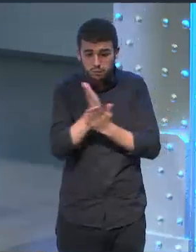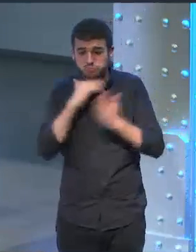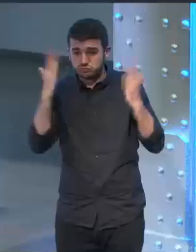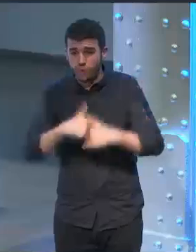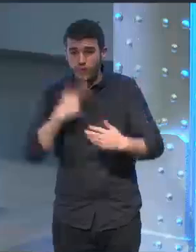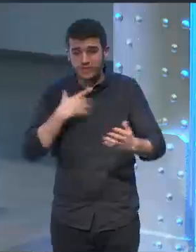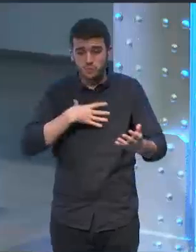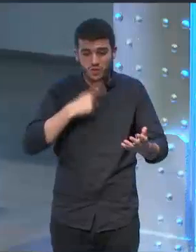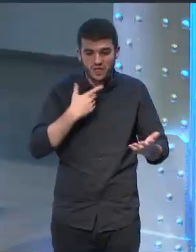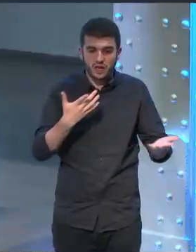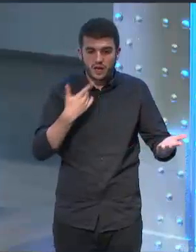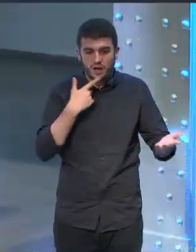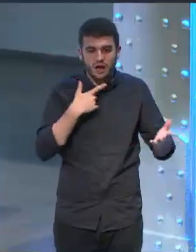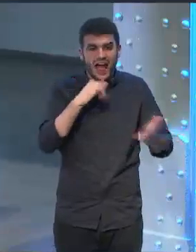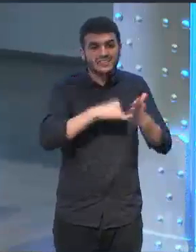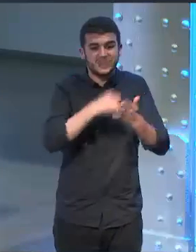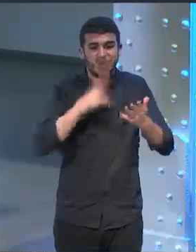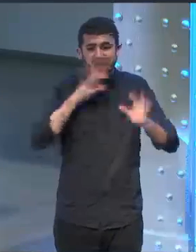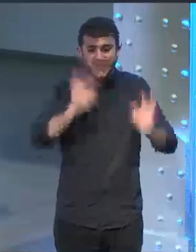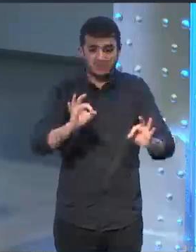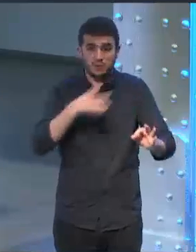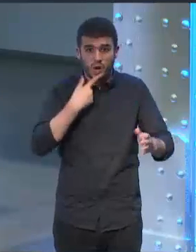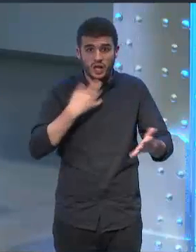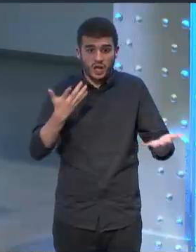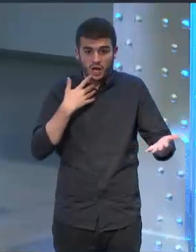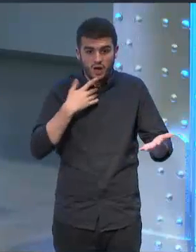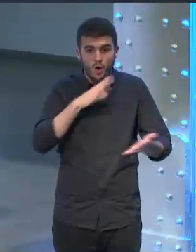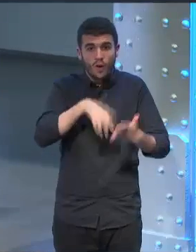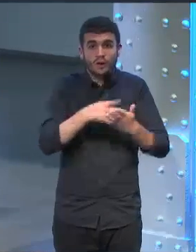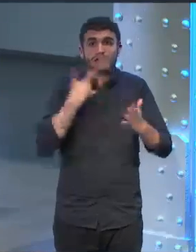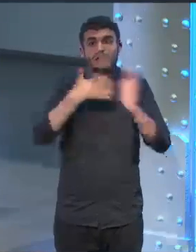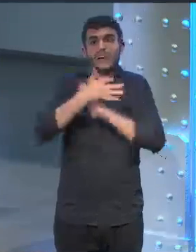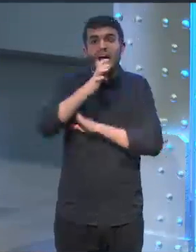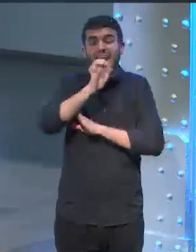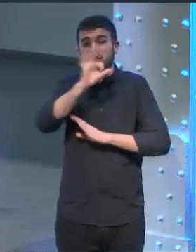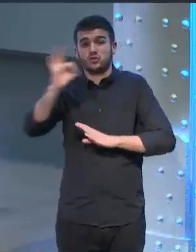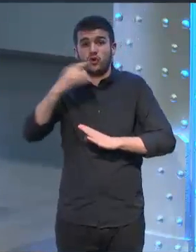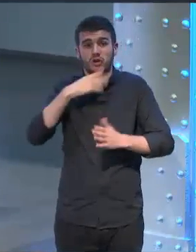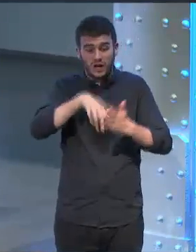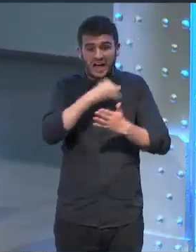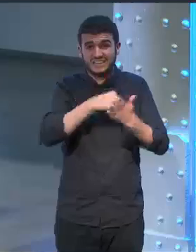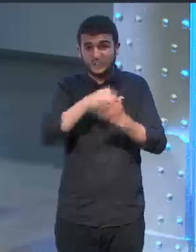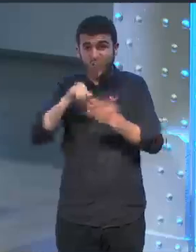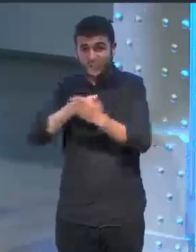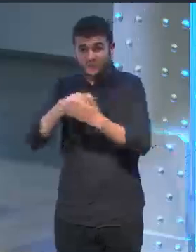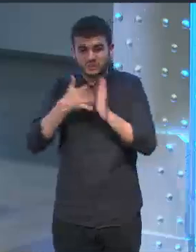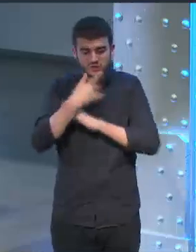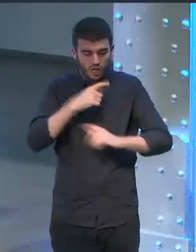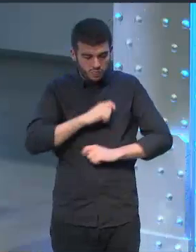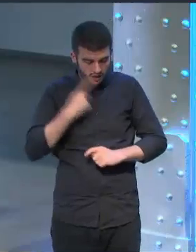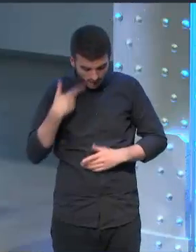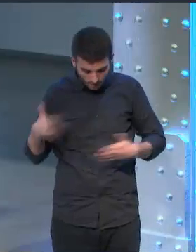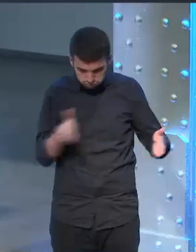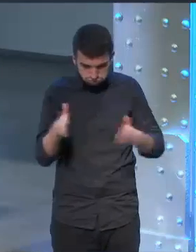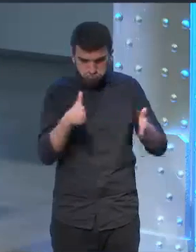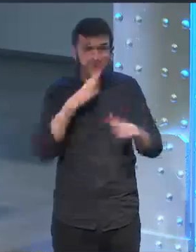y barajar diferentes asignaturas. Ya te encaminas en cuarto de la ESO, tienes una serie de materias que ya te están encauzando para luego poder